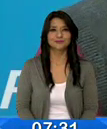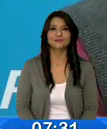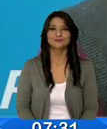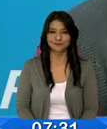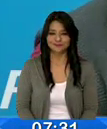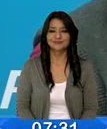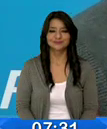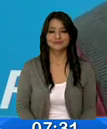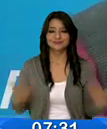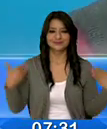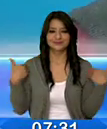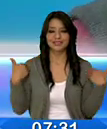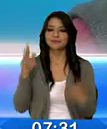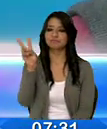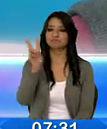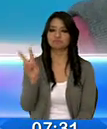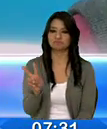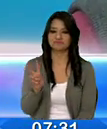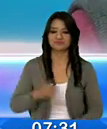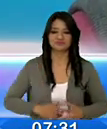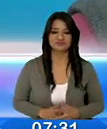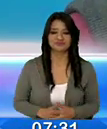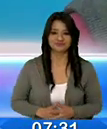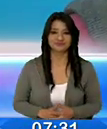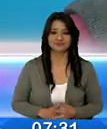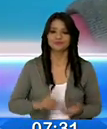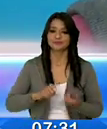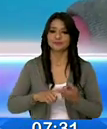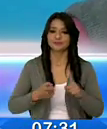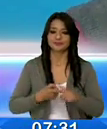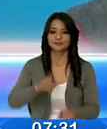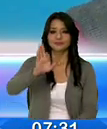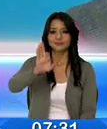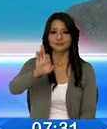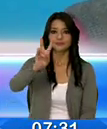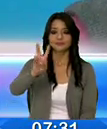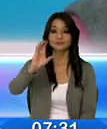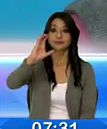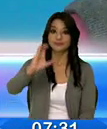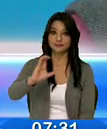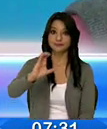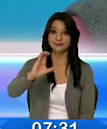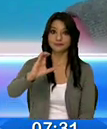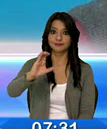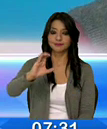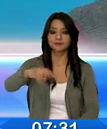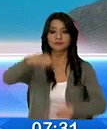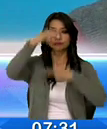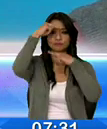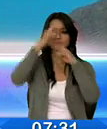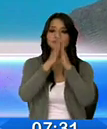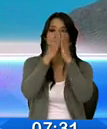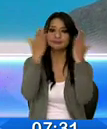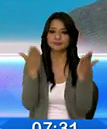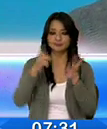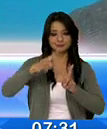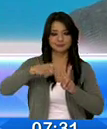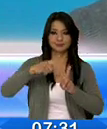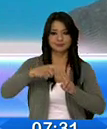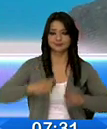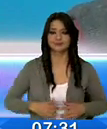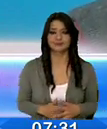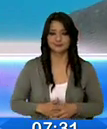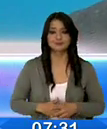Un feliz viernes a los televidentes de Televicentro, Noticiero El Comercio